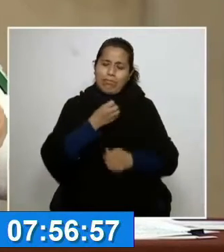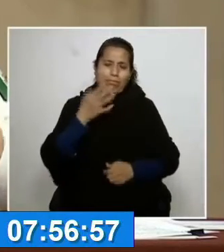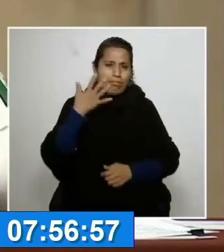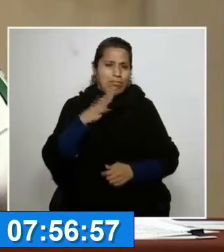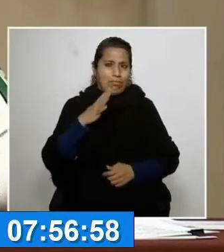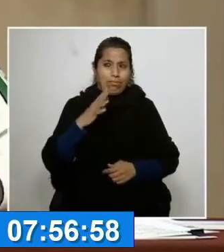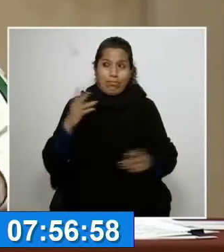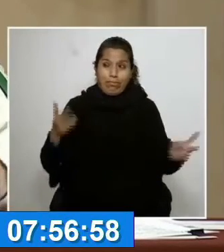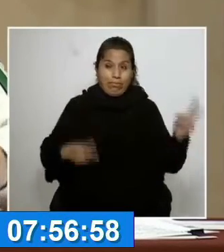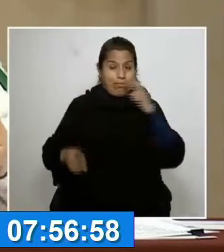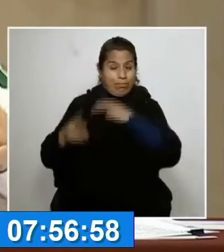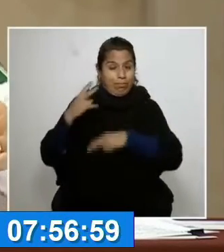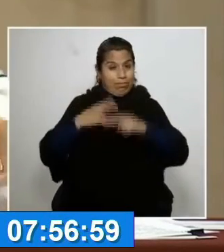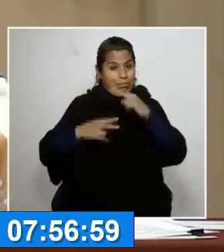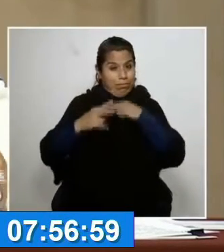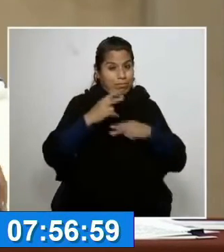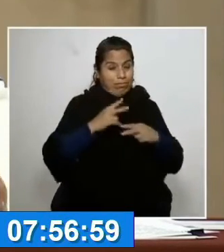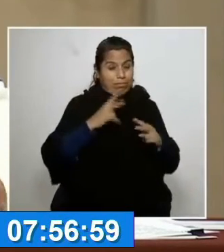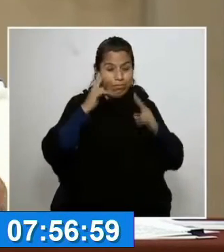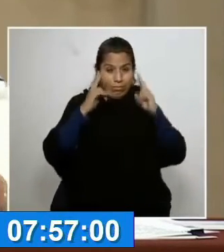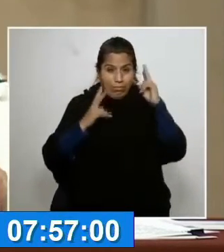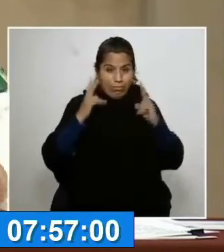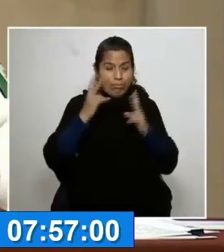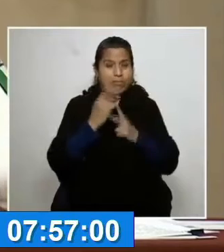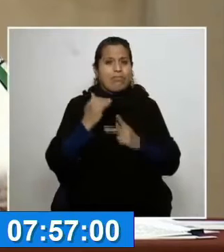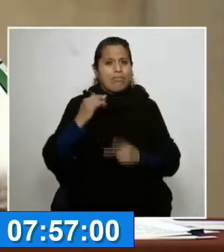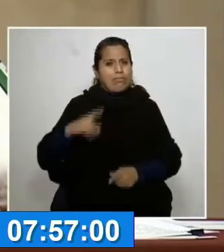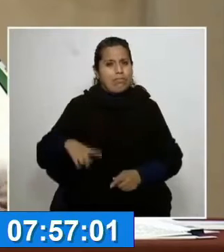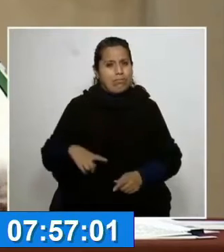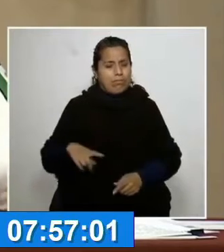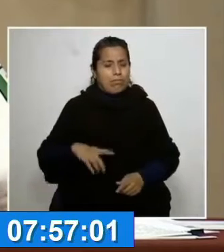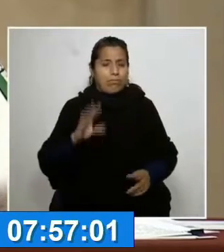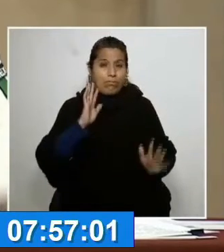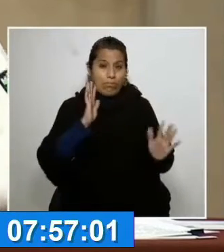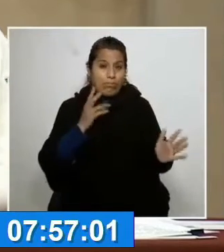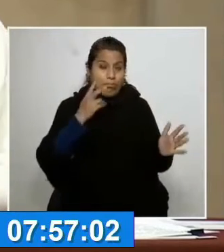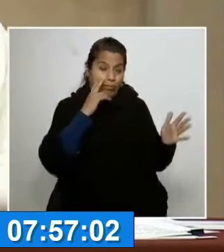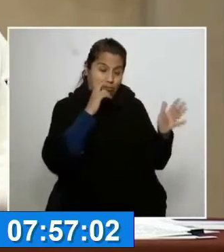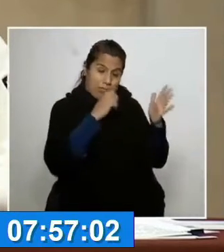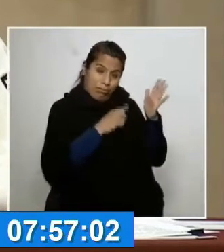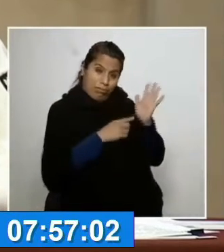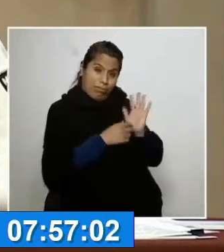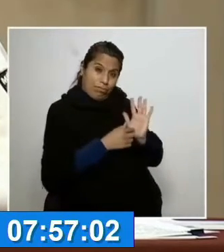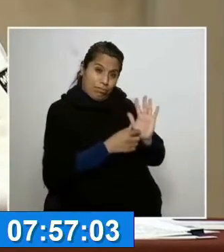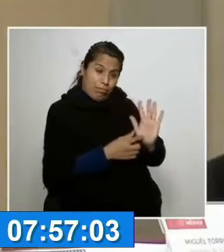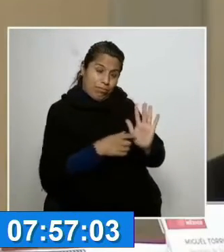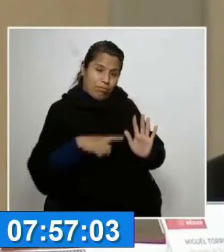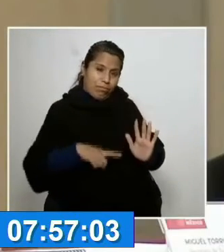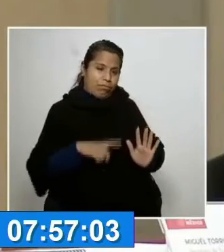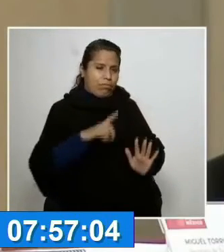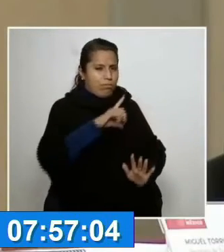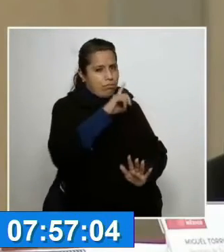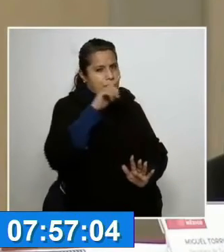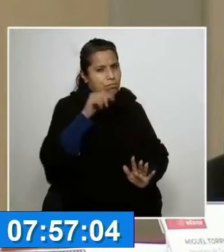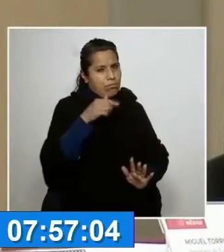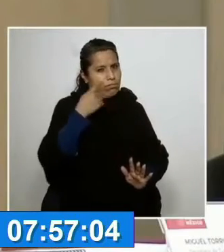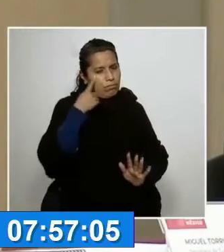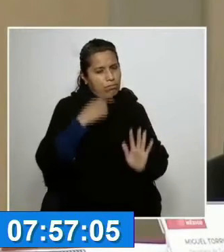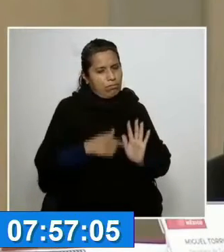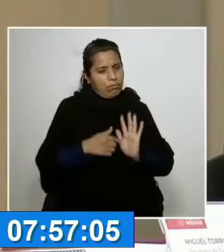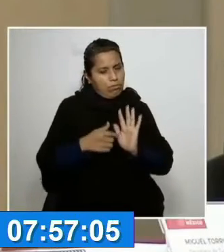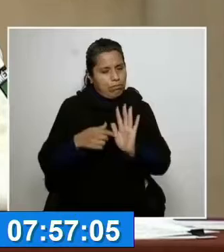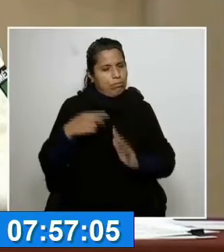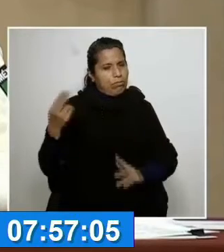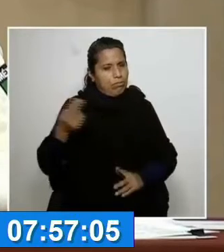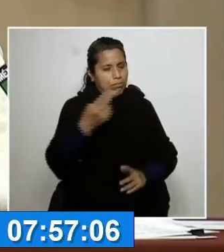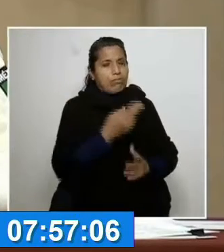sistema estadístico Data Tour, acreditación de guías de turistas, productos turísticos, sistema